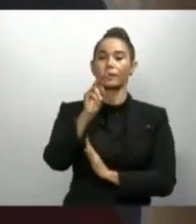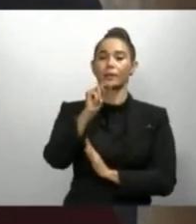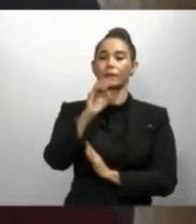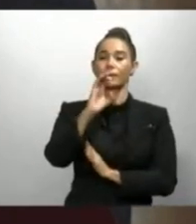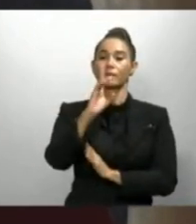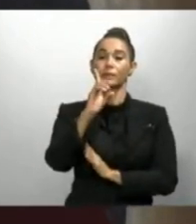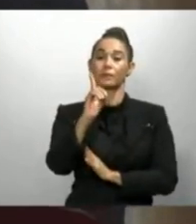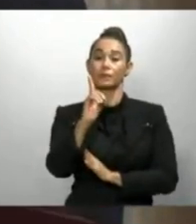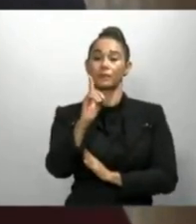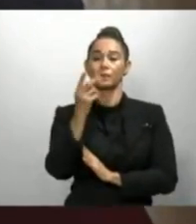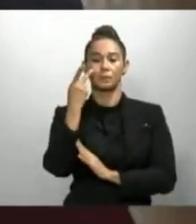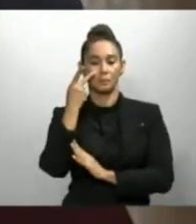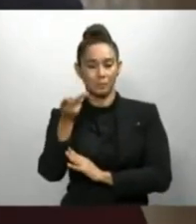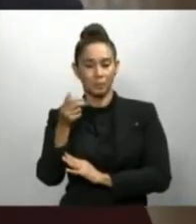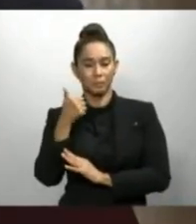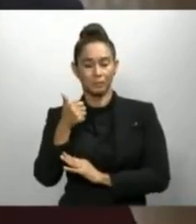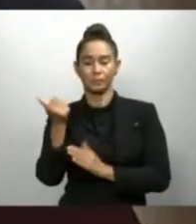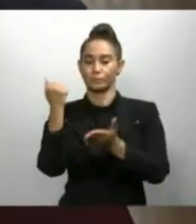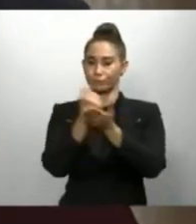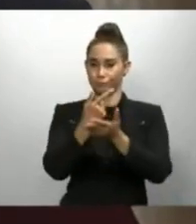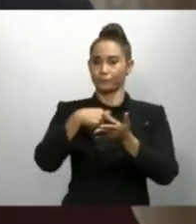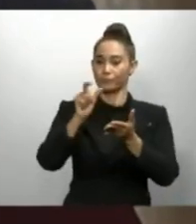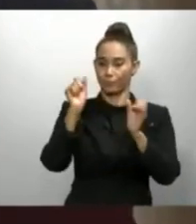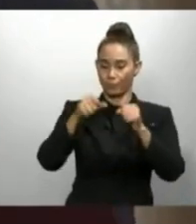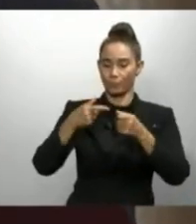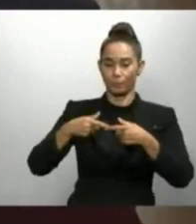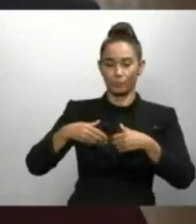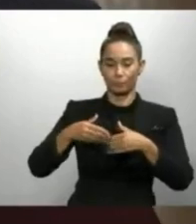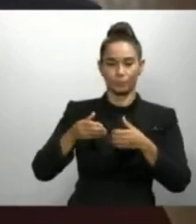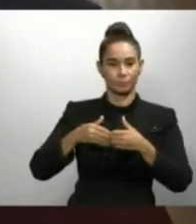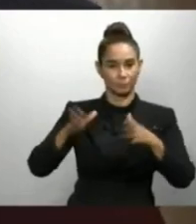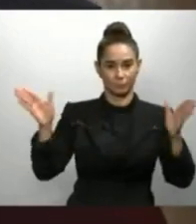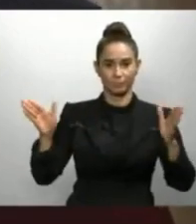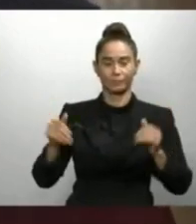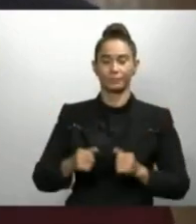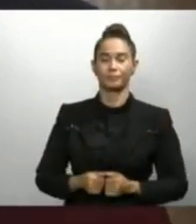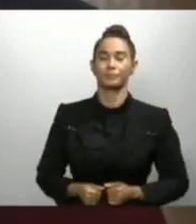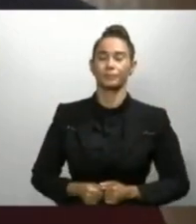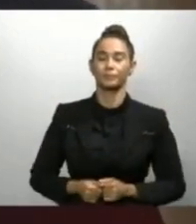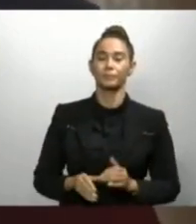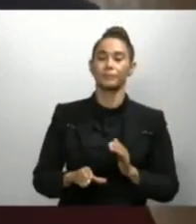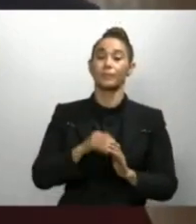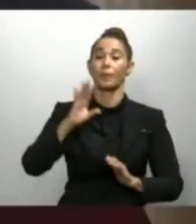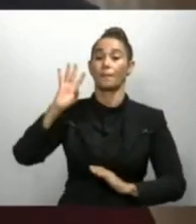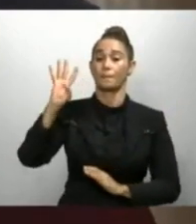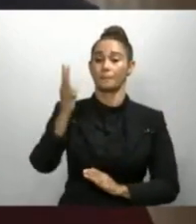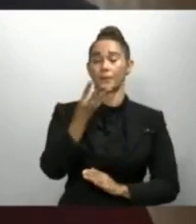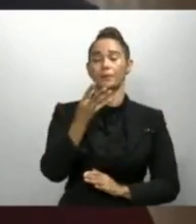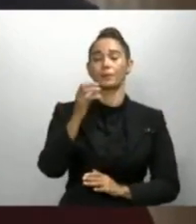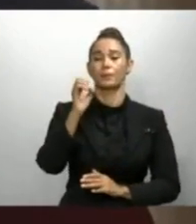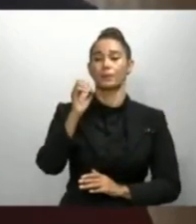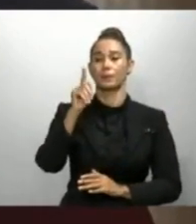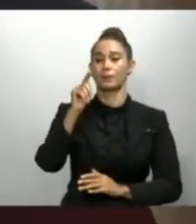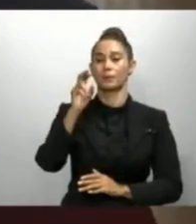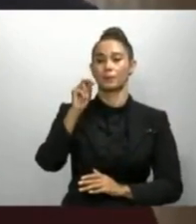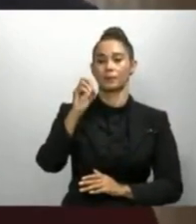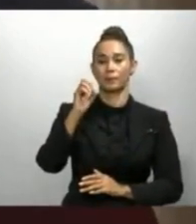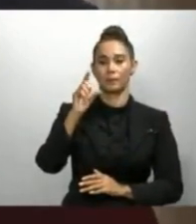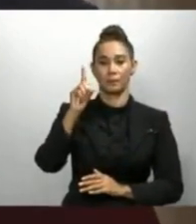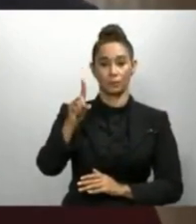el certificado de libre circulación. Párrafo 4. El alcohol etílico, etanol,